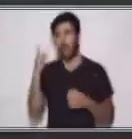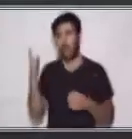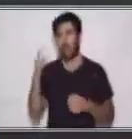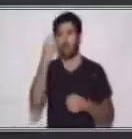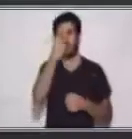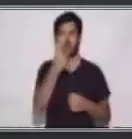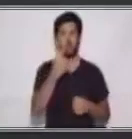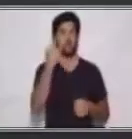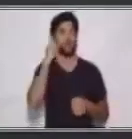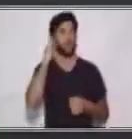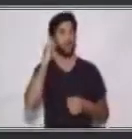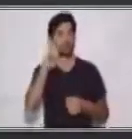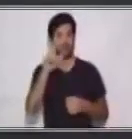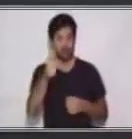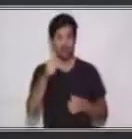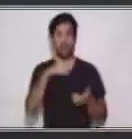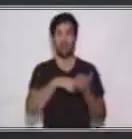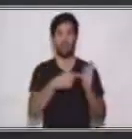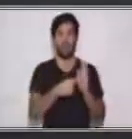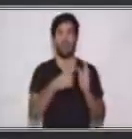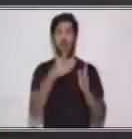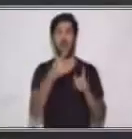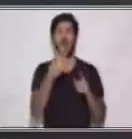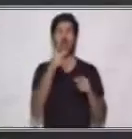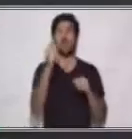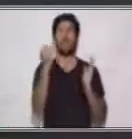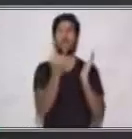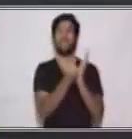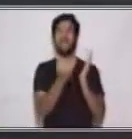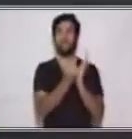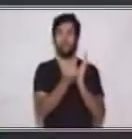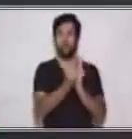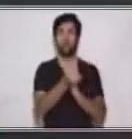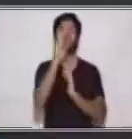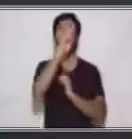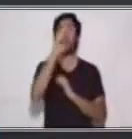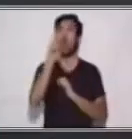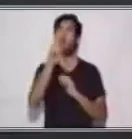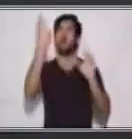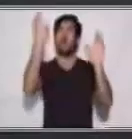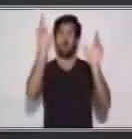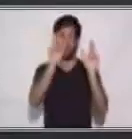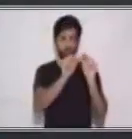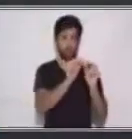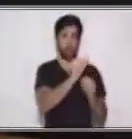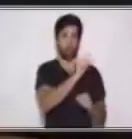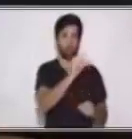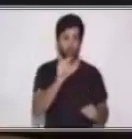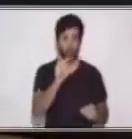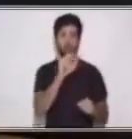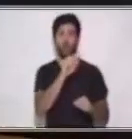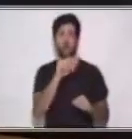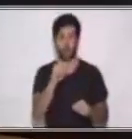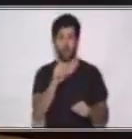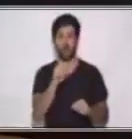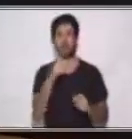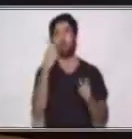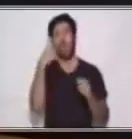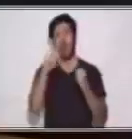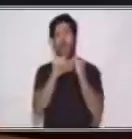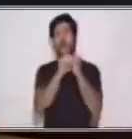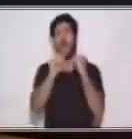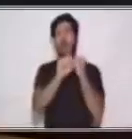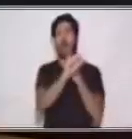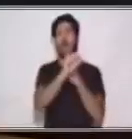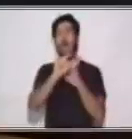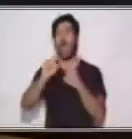las iniciales de instituciones o de organizaciones que pues encierran un nombre completo, ¿verdad? Y estas